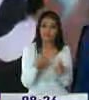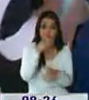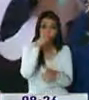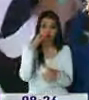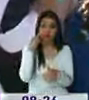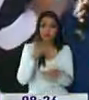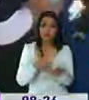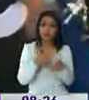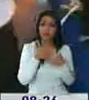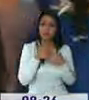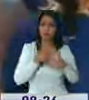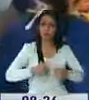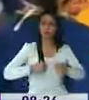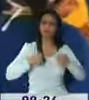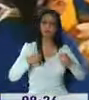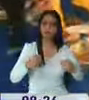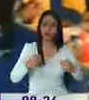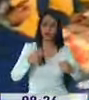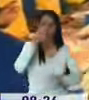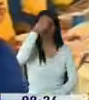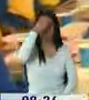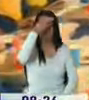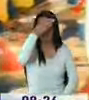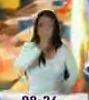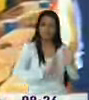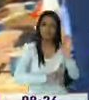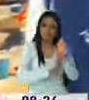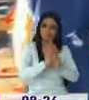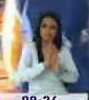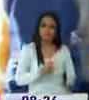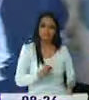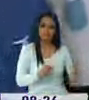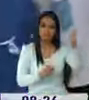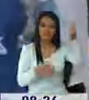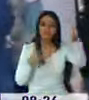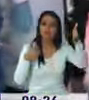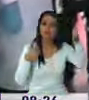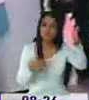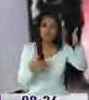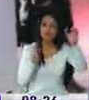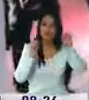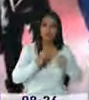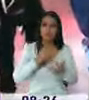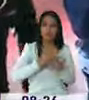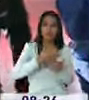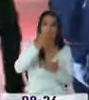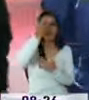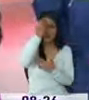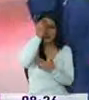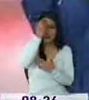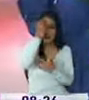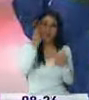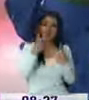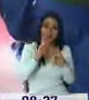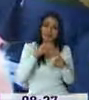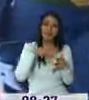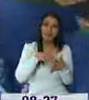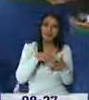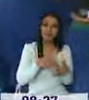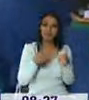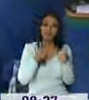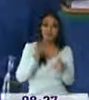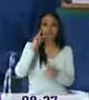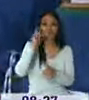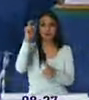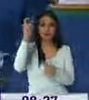unos superpoderes para que se desarrollen en las mejores condiciones, para que puedan cumplir absolutamente todos sus sueños hoy